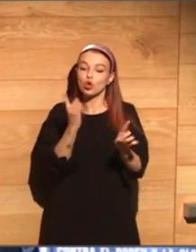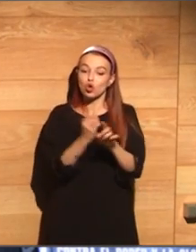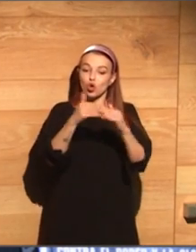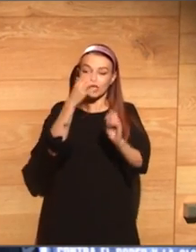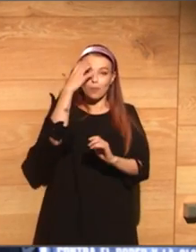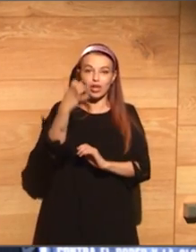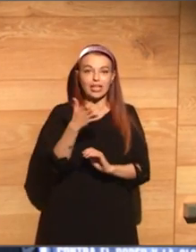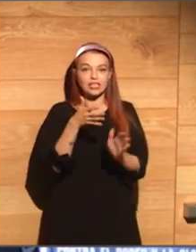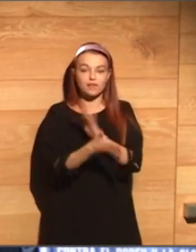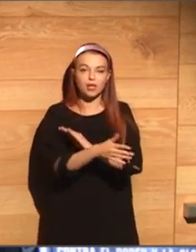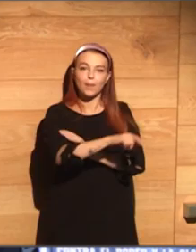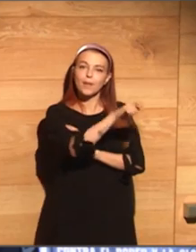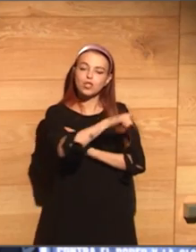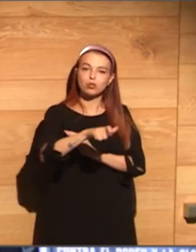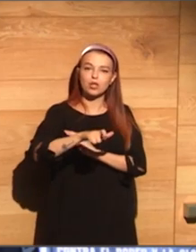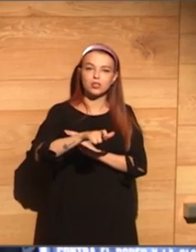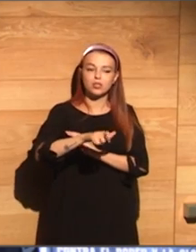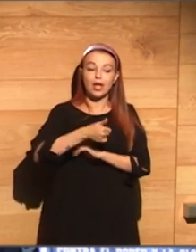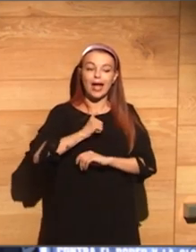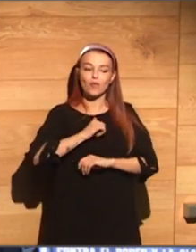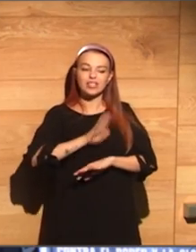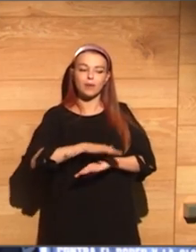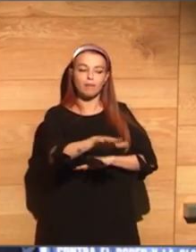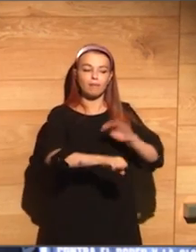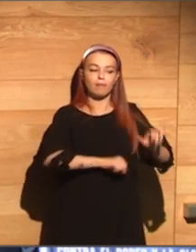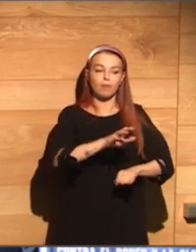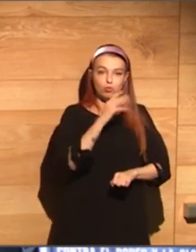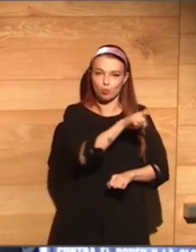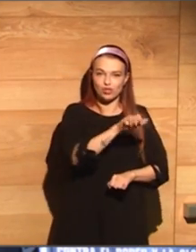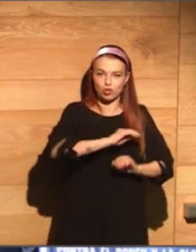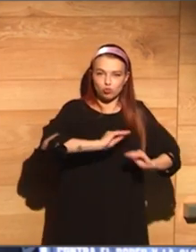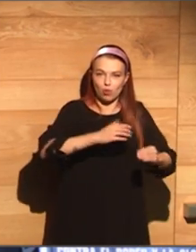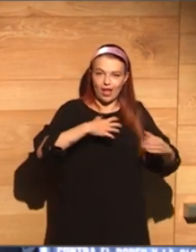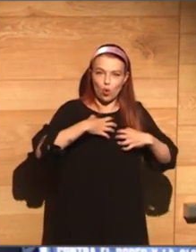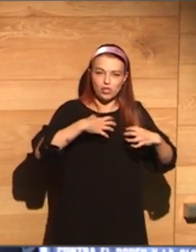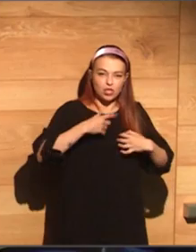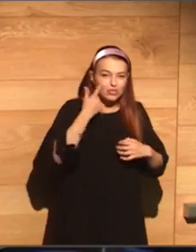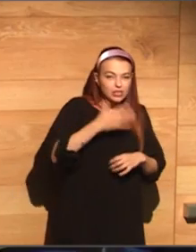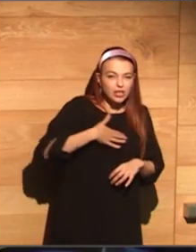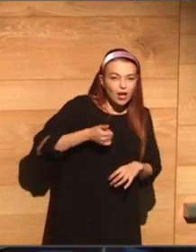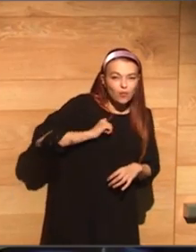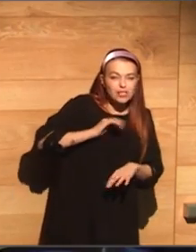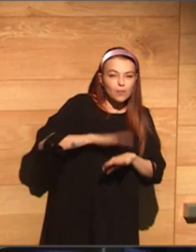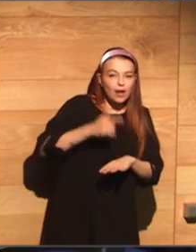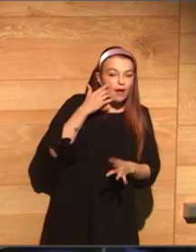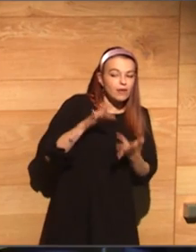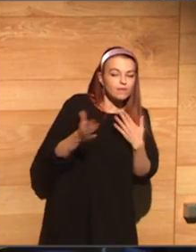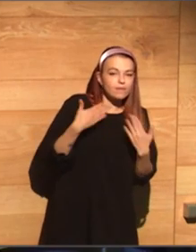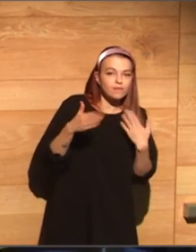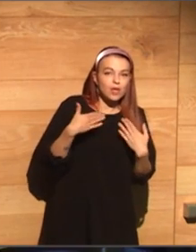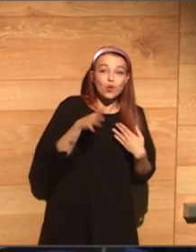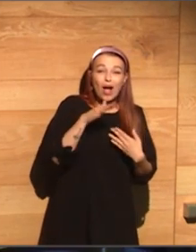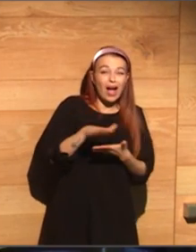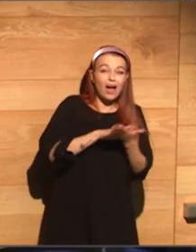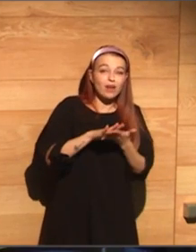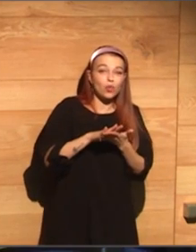empiezan a buscar su asiento en su partida de ajedrez personal y egoísta con cualquiera que sea el tablero de juego. En este caso, el tablero de